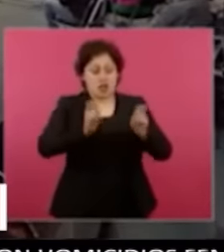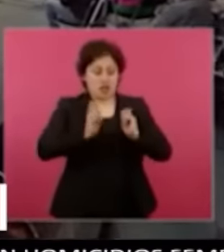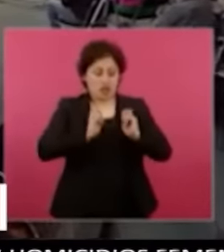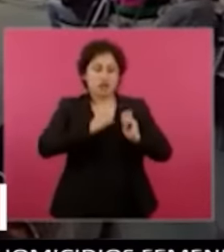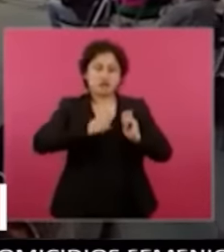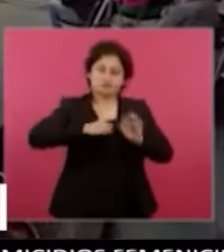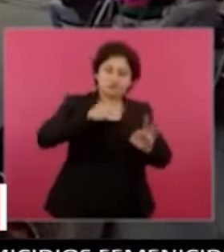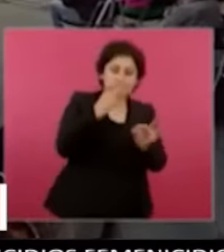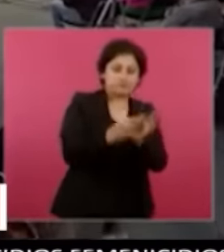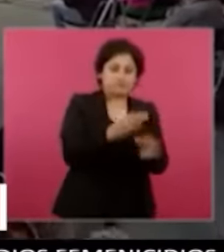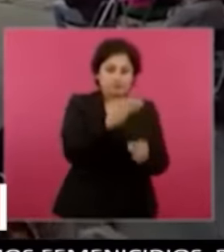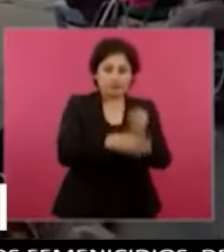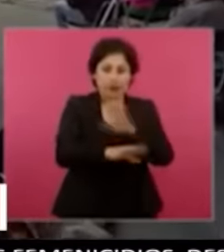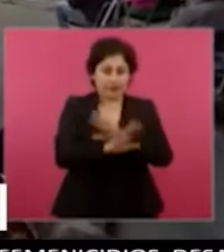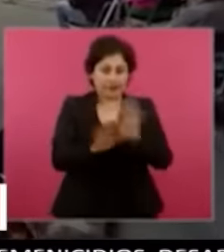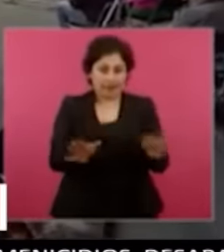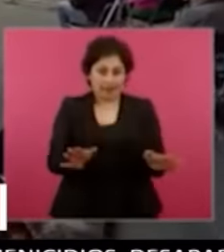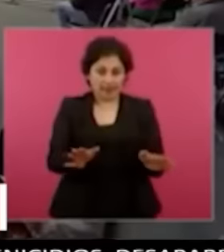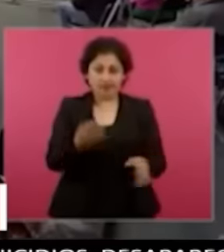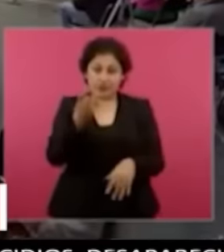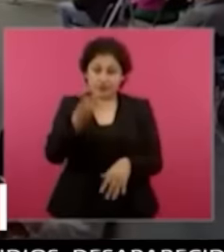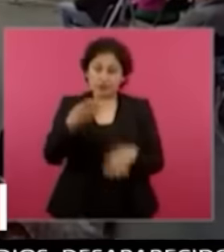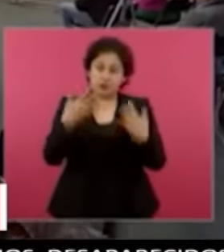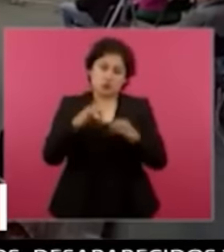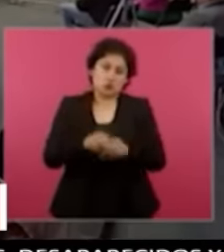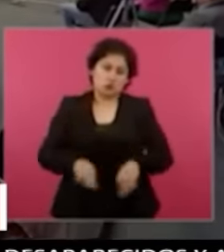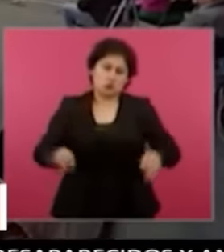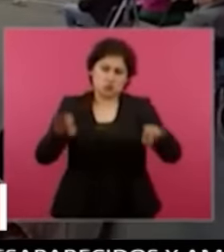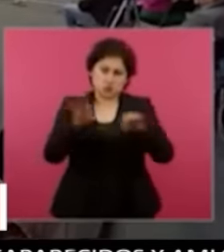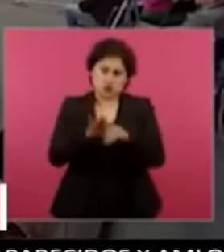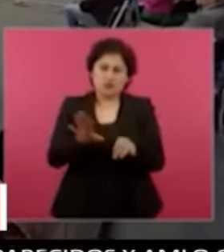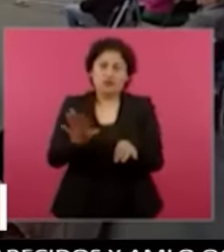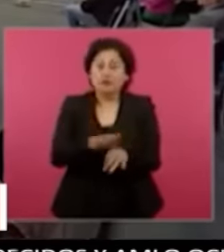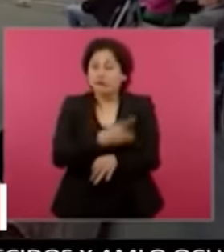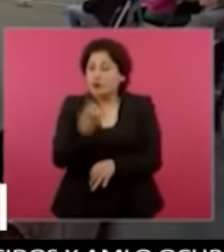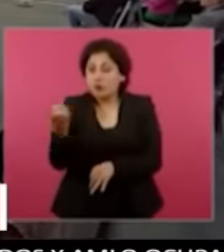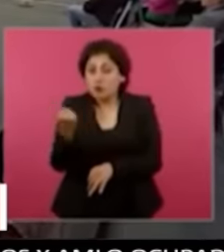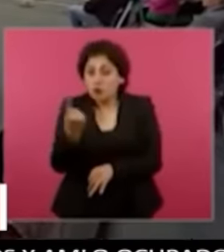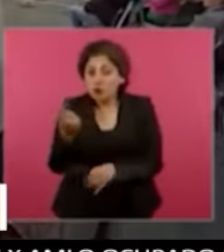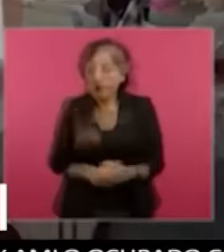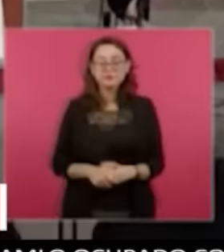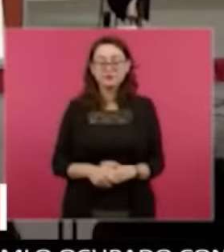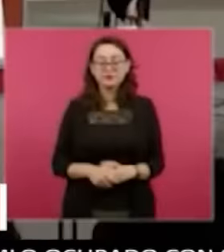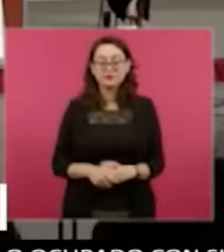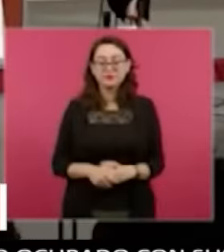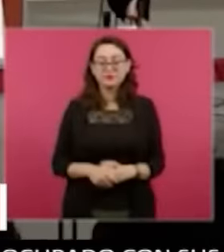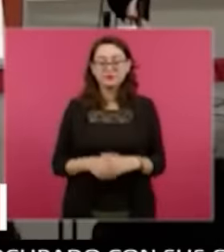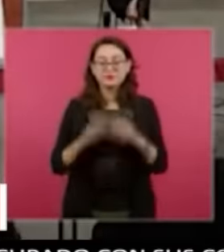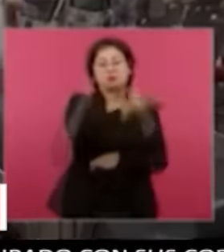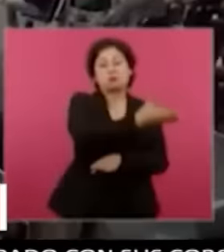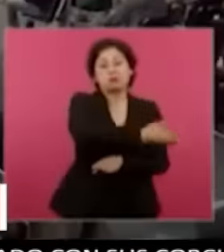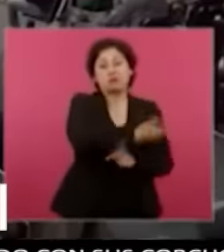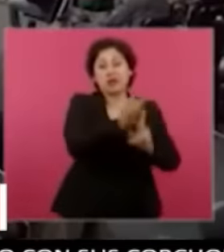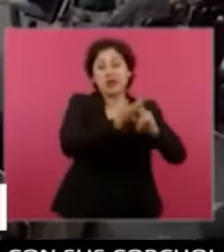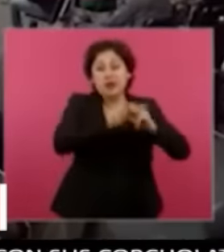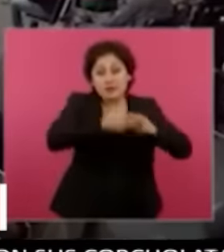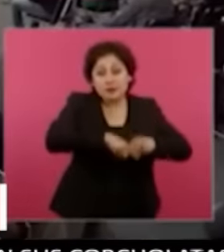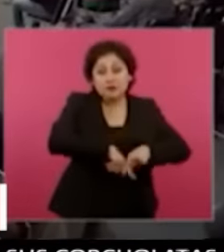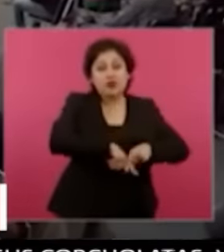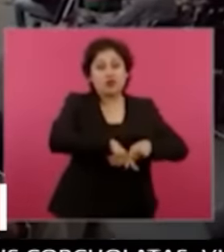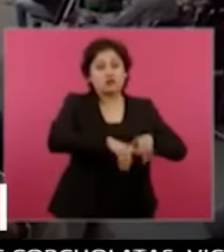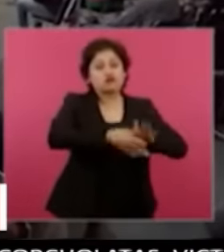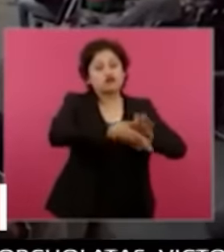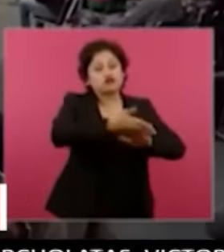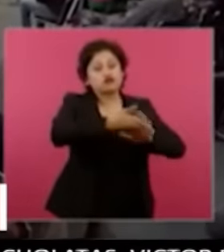consejo de la judicatura sobre esto porque no se las voy a dejar pasar a este juez que tiene un historial de protección